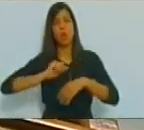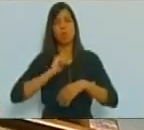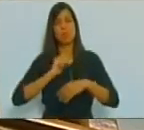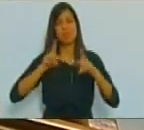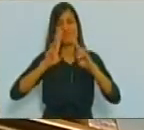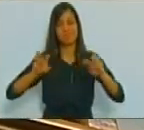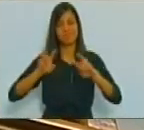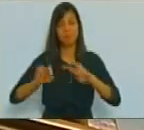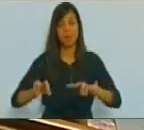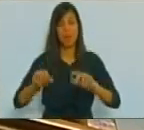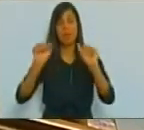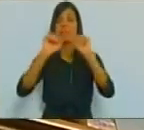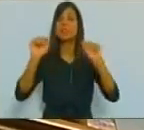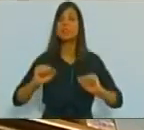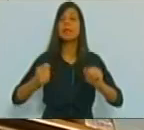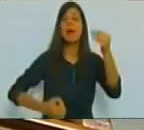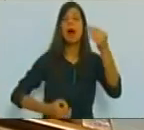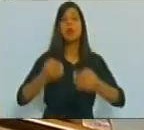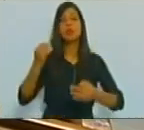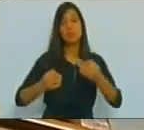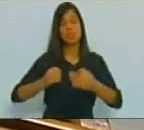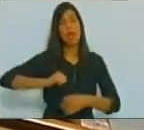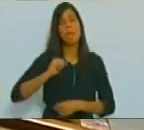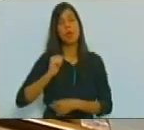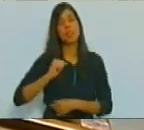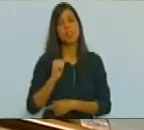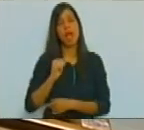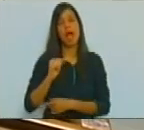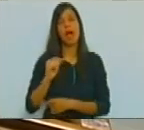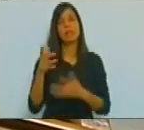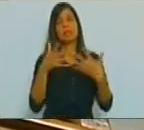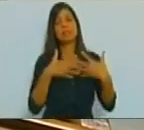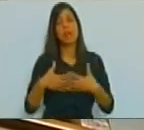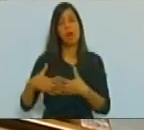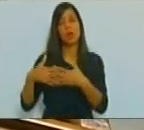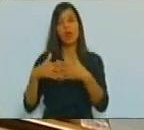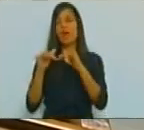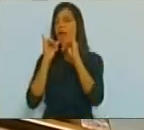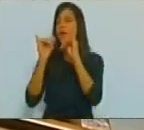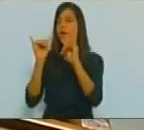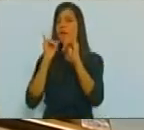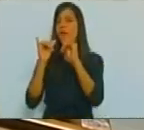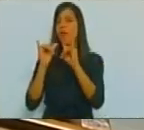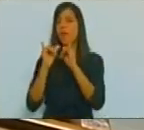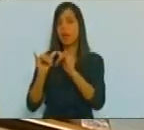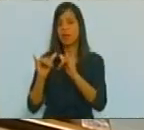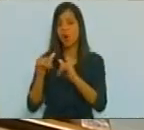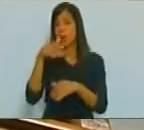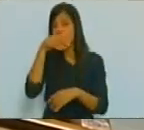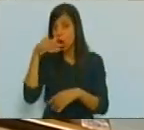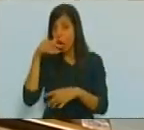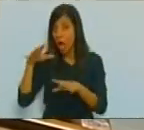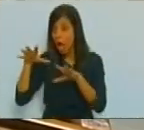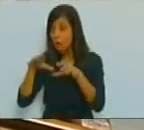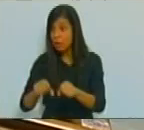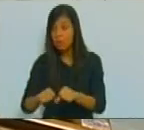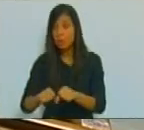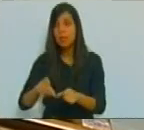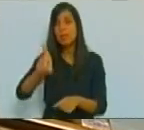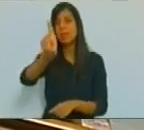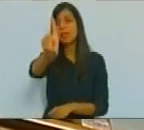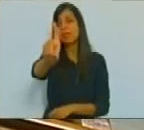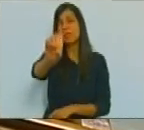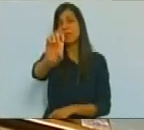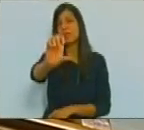sistema de justicia o policial aporta información y se incauta la droga la de ella le paga con